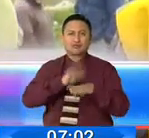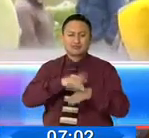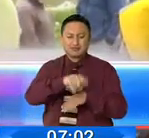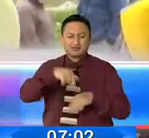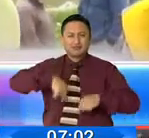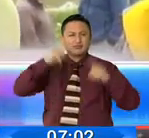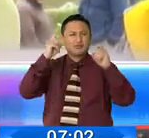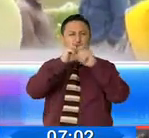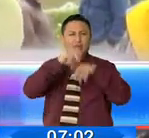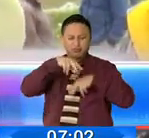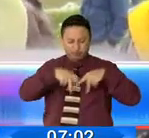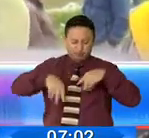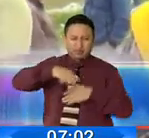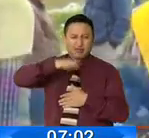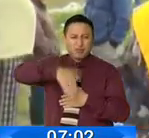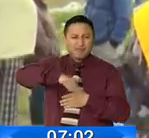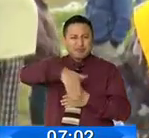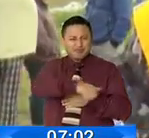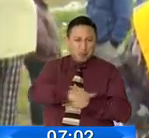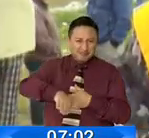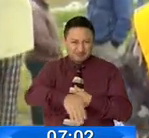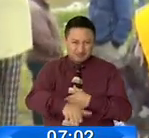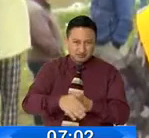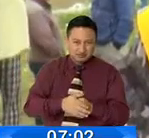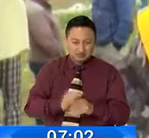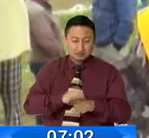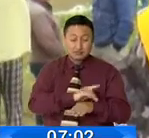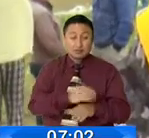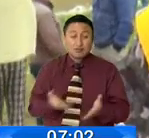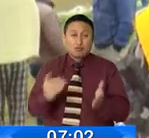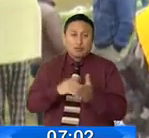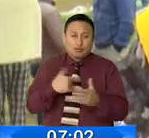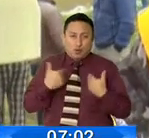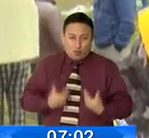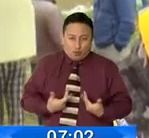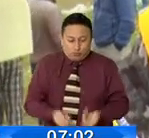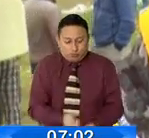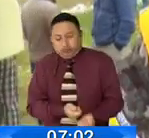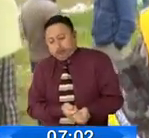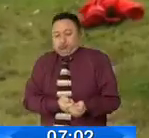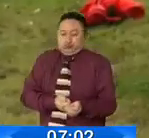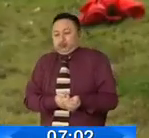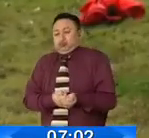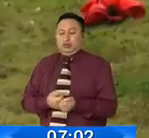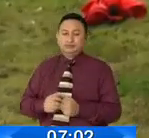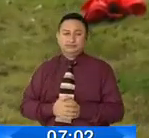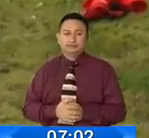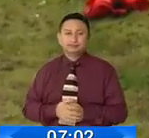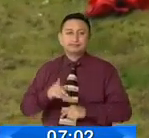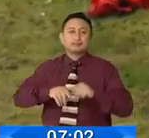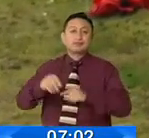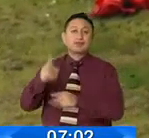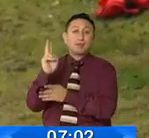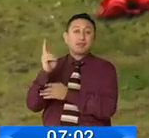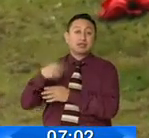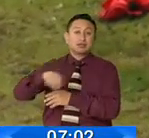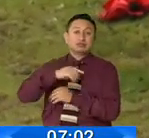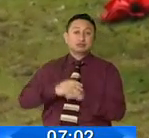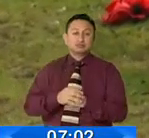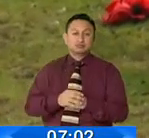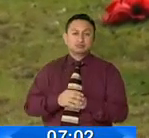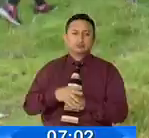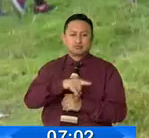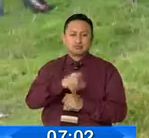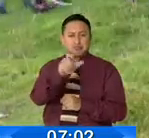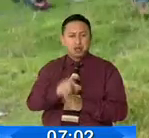por la dificultad, por el desnivel que tiene el terreno, por el ascenso que nos tocó realizar con dicho cuerpo. Algunos de los vecinos manifestaron que era una persona